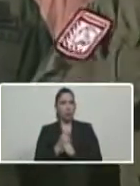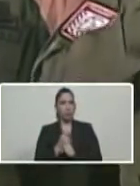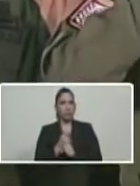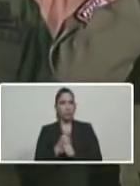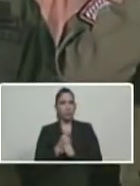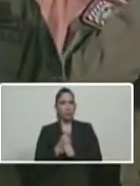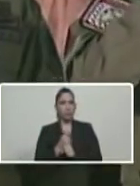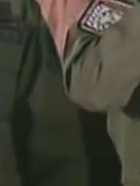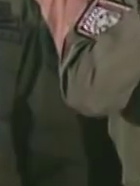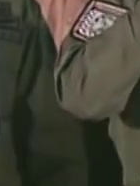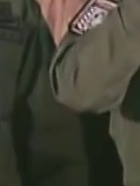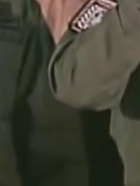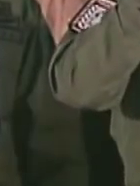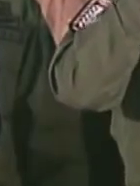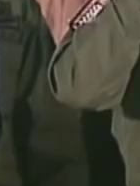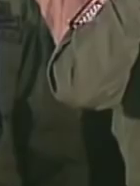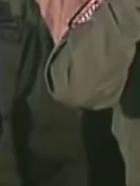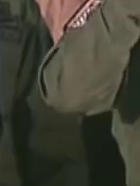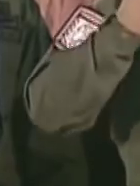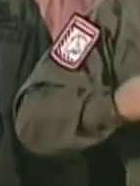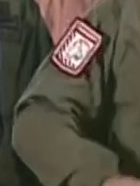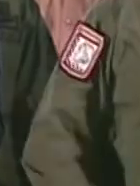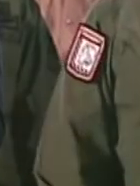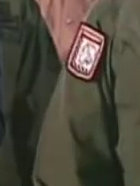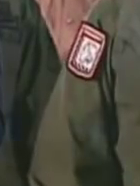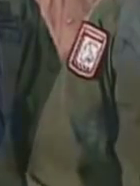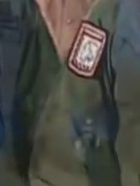pero implica un gran esfuerzo,